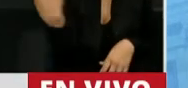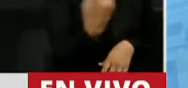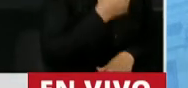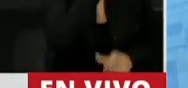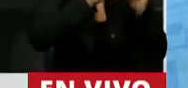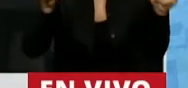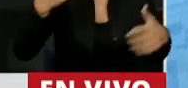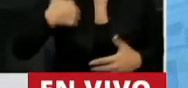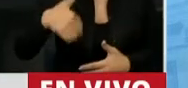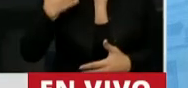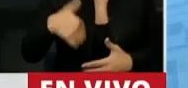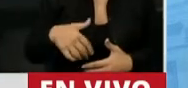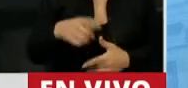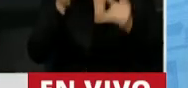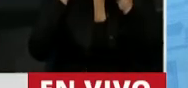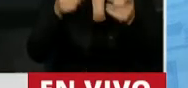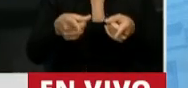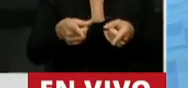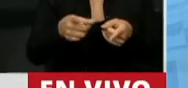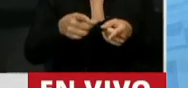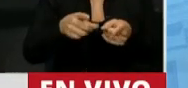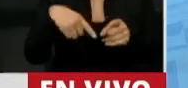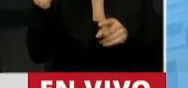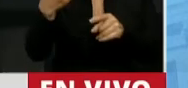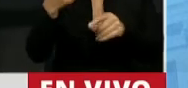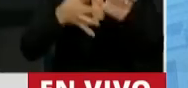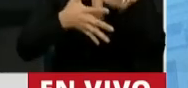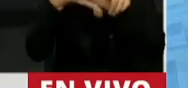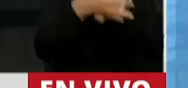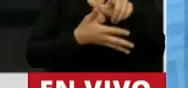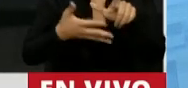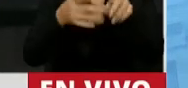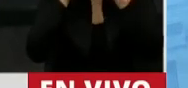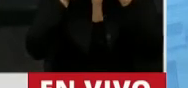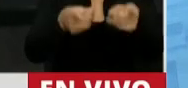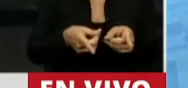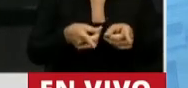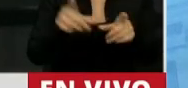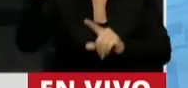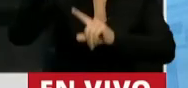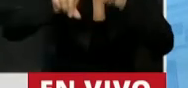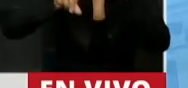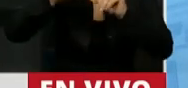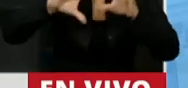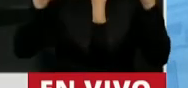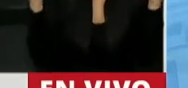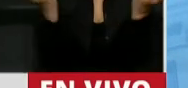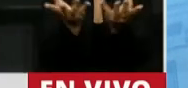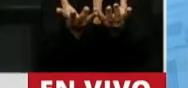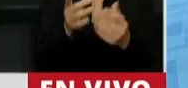los argentinos y buena parte de todos los iberoamericanos y, por qué no decirlo, de todo el